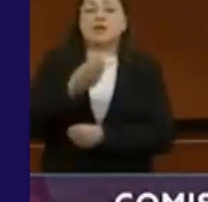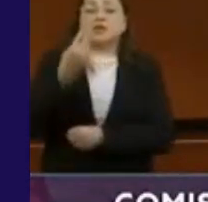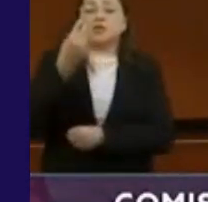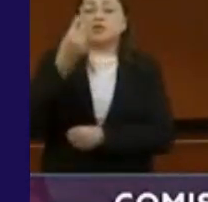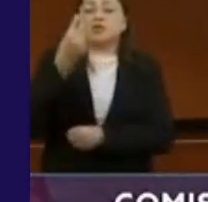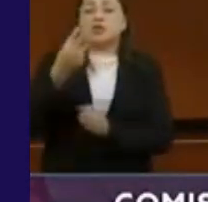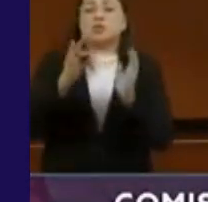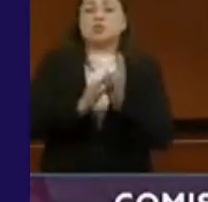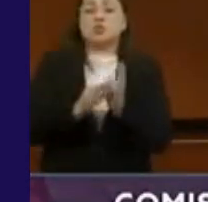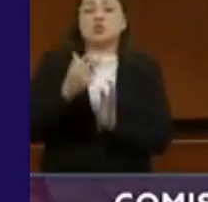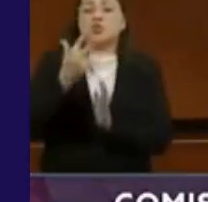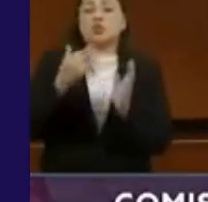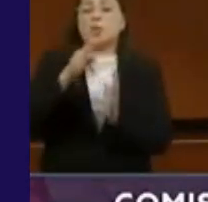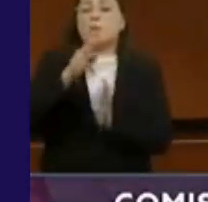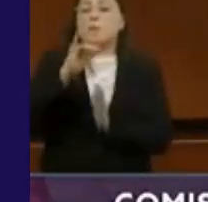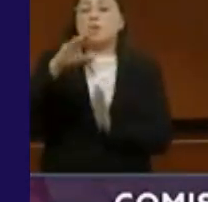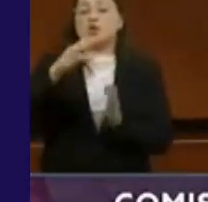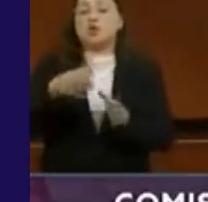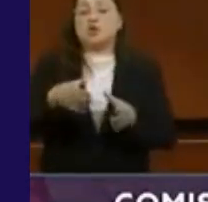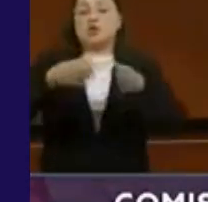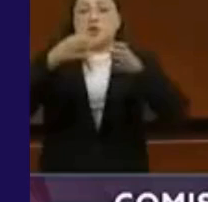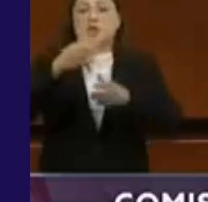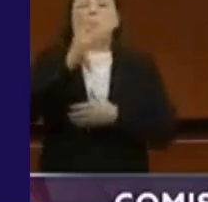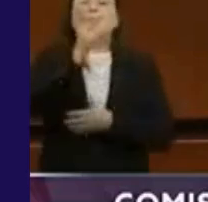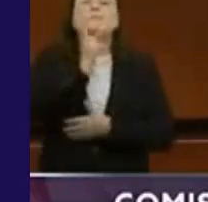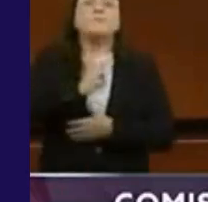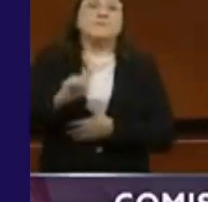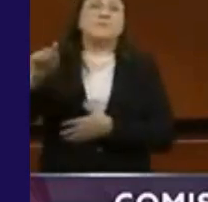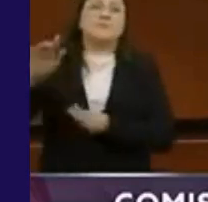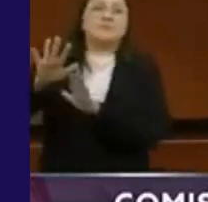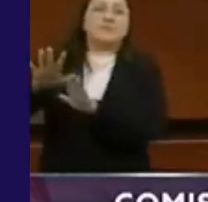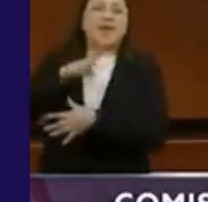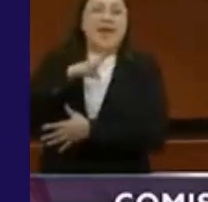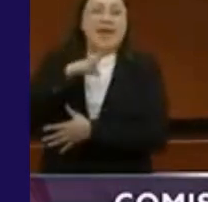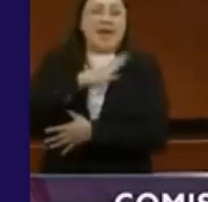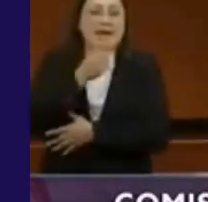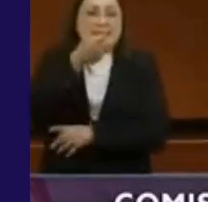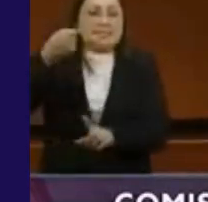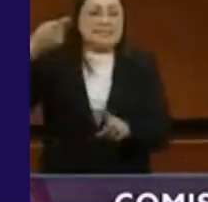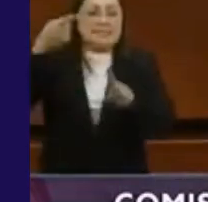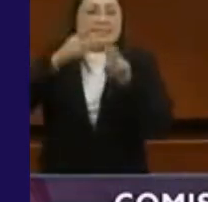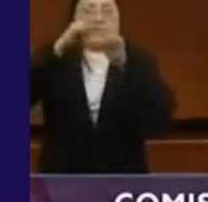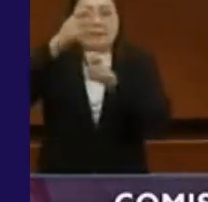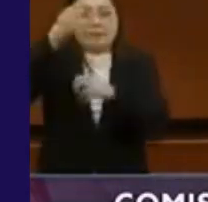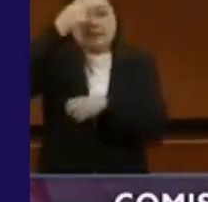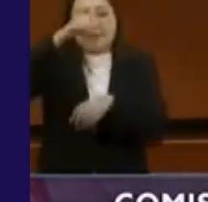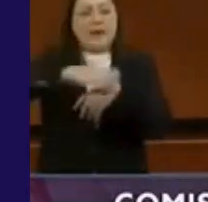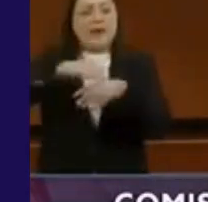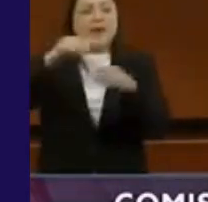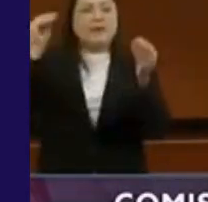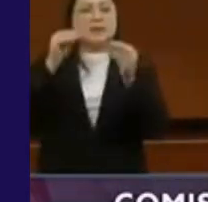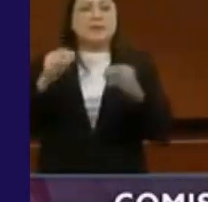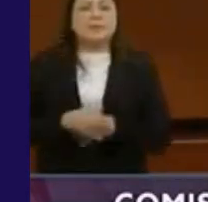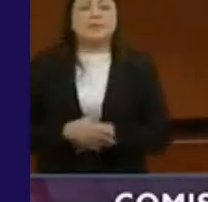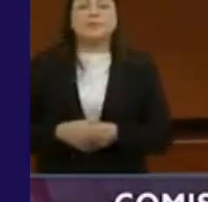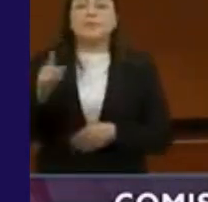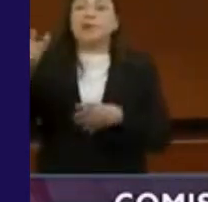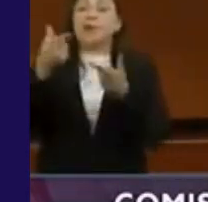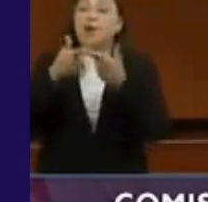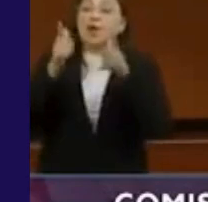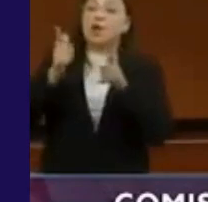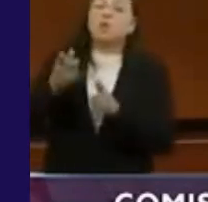303.8 billones de barriles de petróleo de reservas. Ese es el tema. ¿Cuándo le ha importado a esta